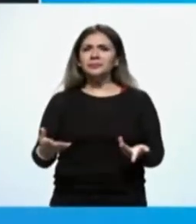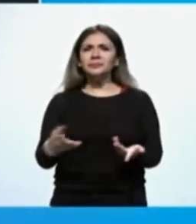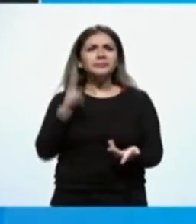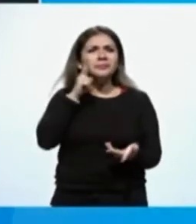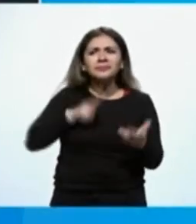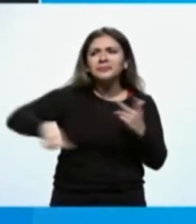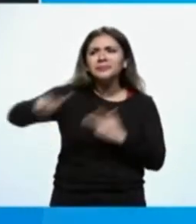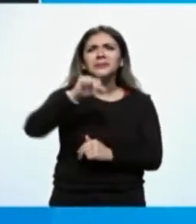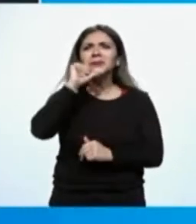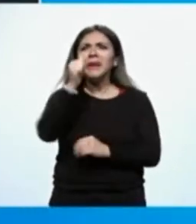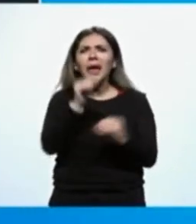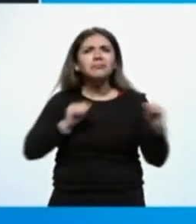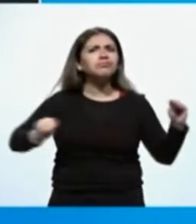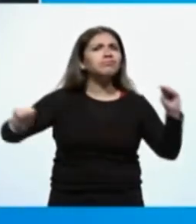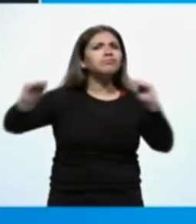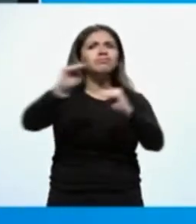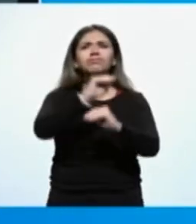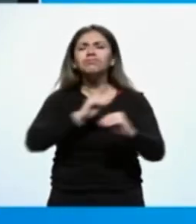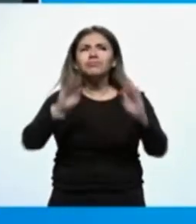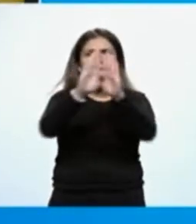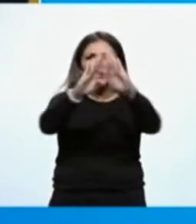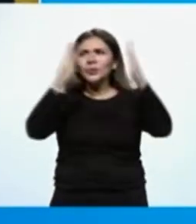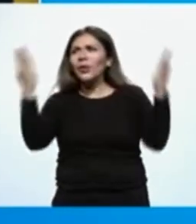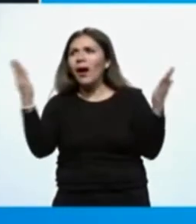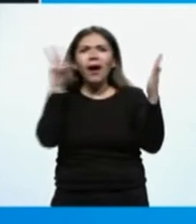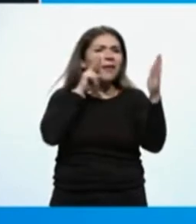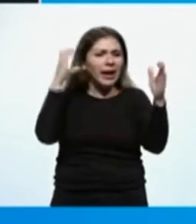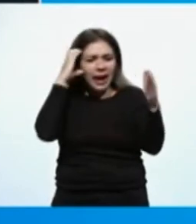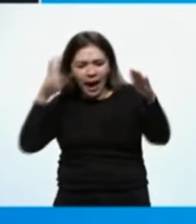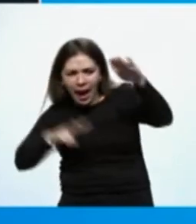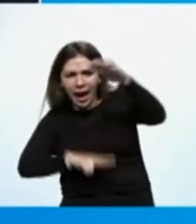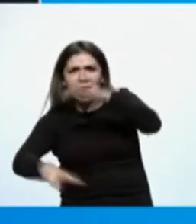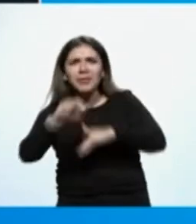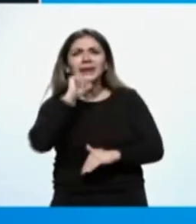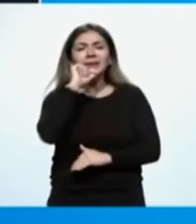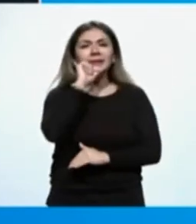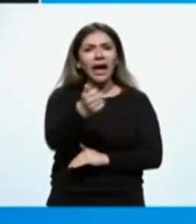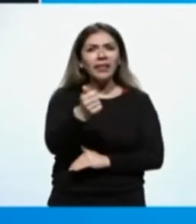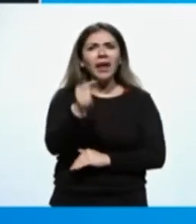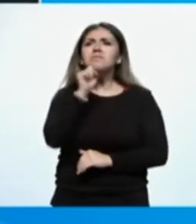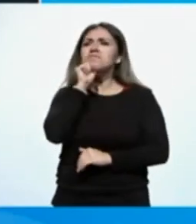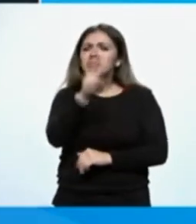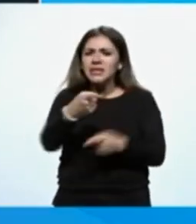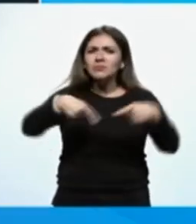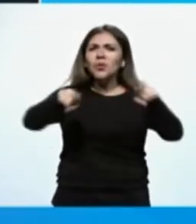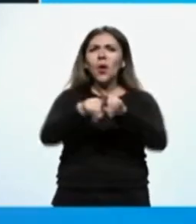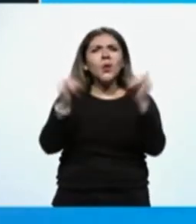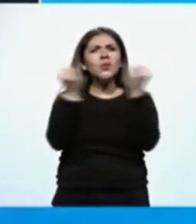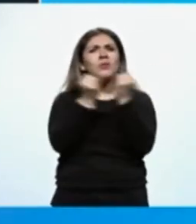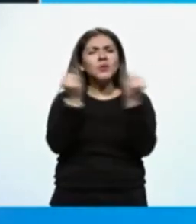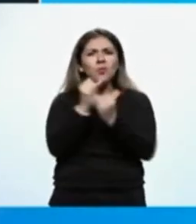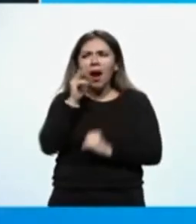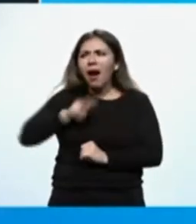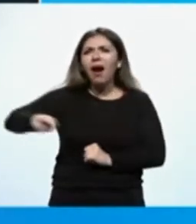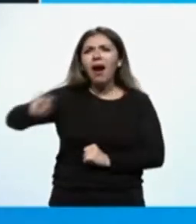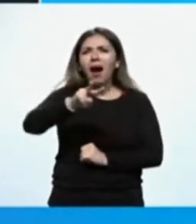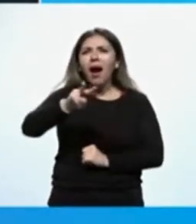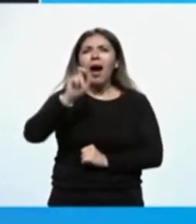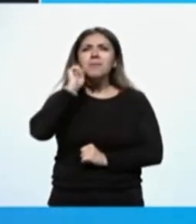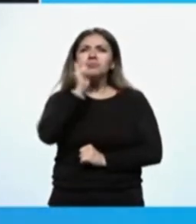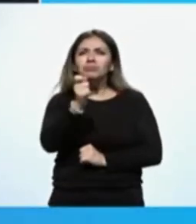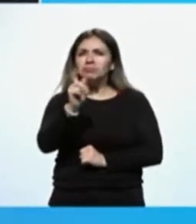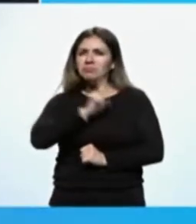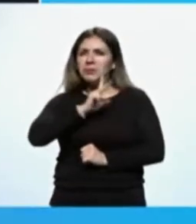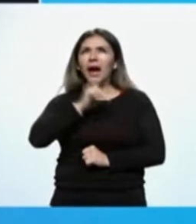Pero no encuentro nada, nada, nada, ni en el closet, ni bajo la cama. Y todo está como lo había dejado. ¿Será que